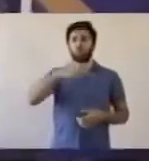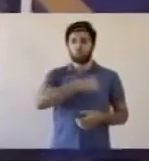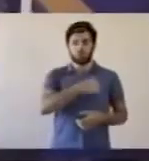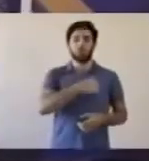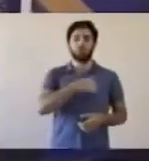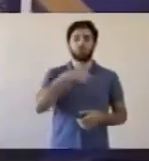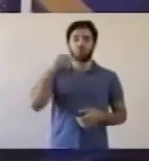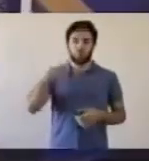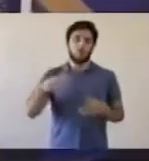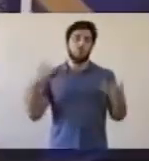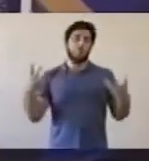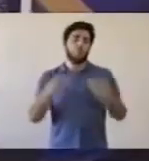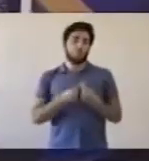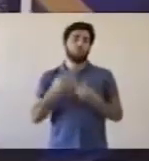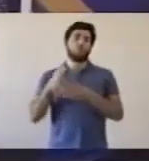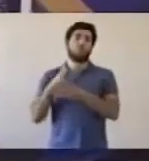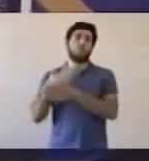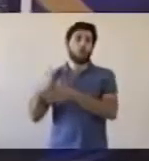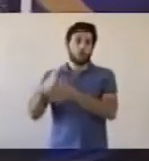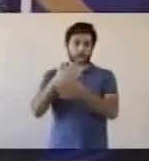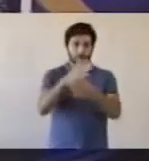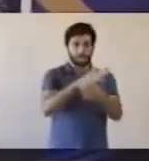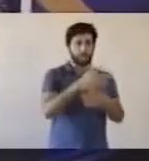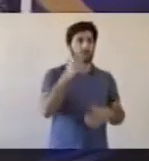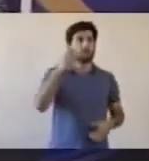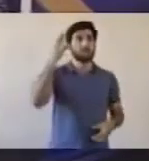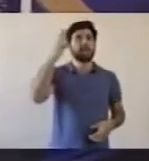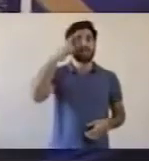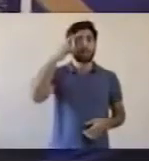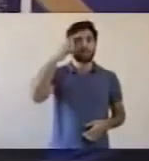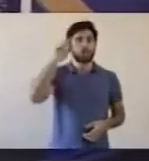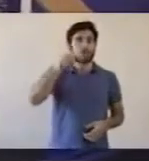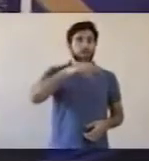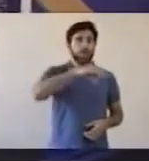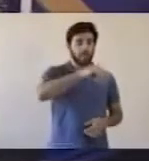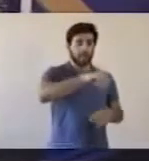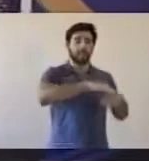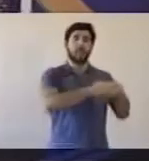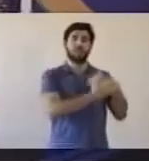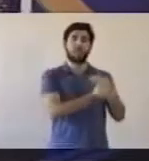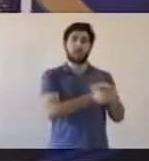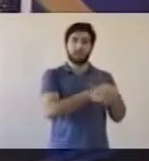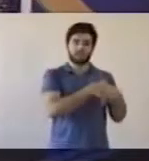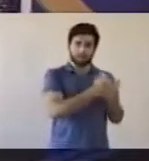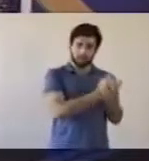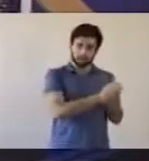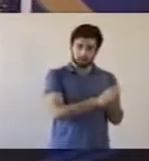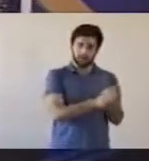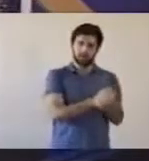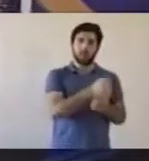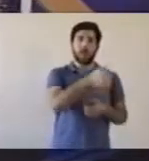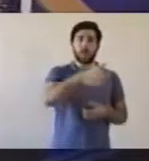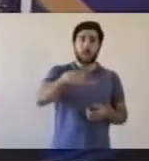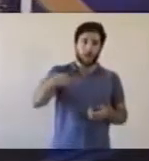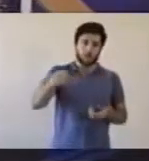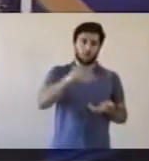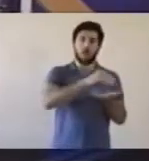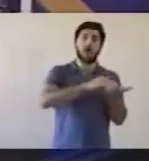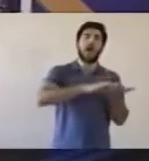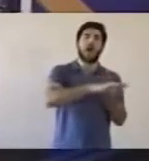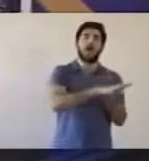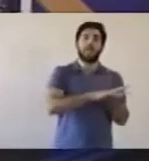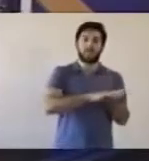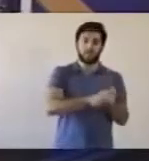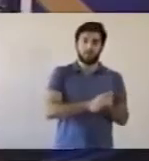aves. Recuerda, si en casa hay alguna persona con discapacidad, este tema le ayudará mucho. Vamos a comenzar.